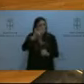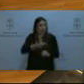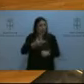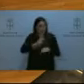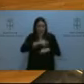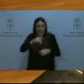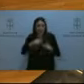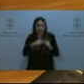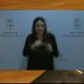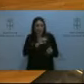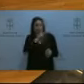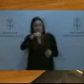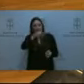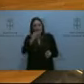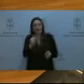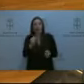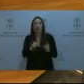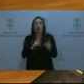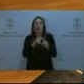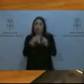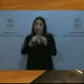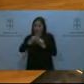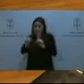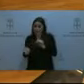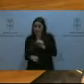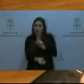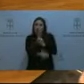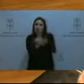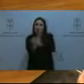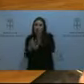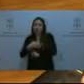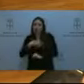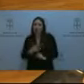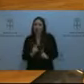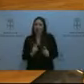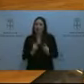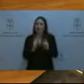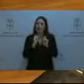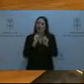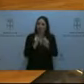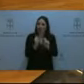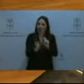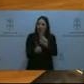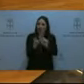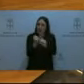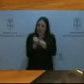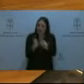comunidad, señor Venta, para desarrollar todas esas cosas que permitirán que haya más empleo y más